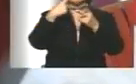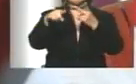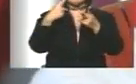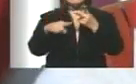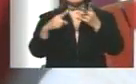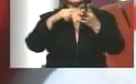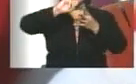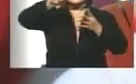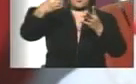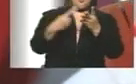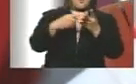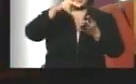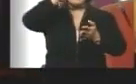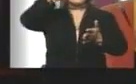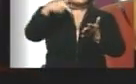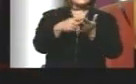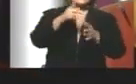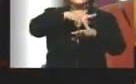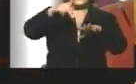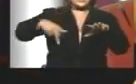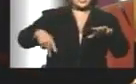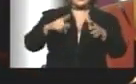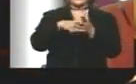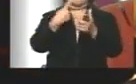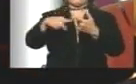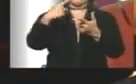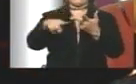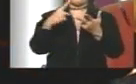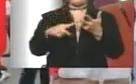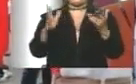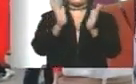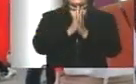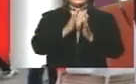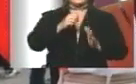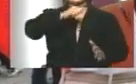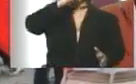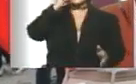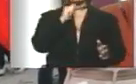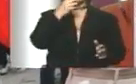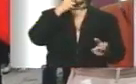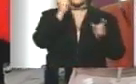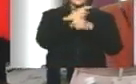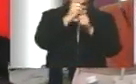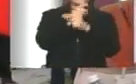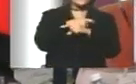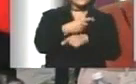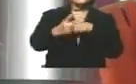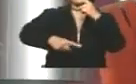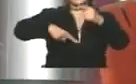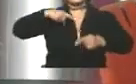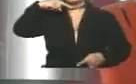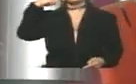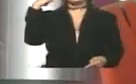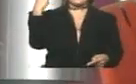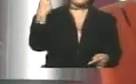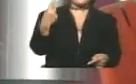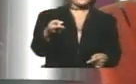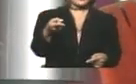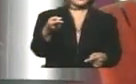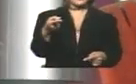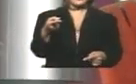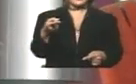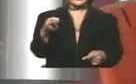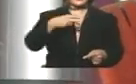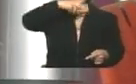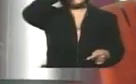San Antonio, San Pedro, San Juan, San Pablo, y después viene Santo Domingo en agosto, y después sigue más allá, llega otra